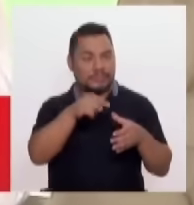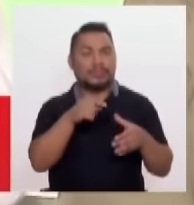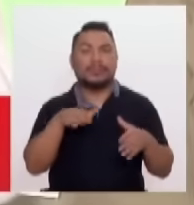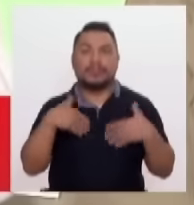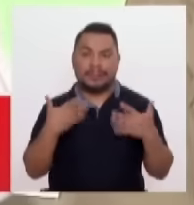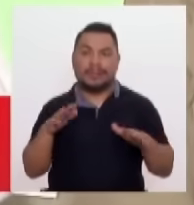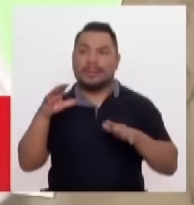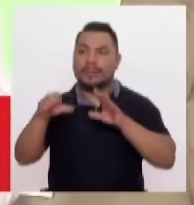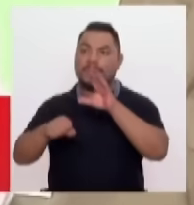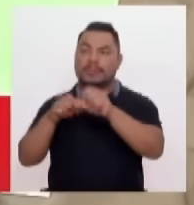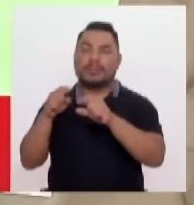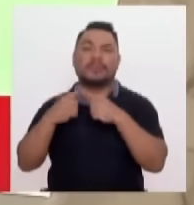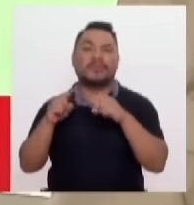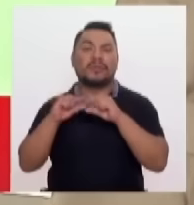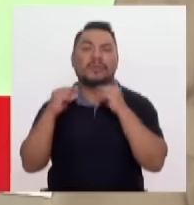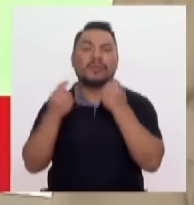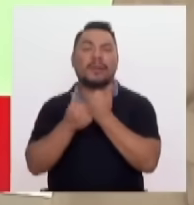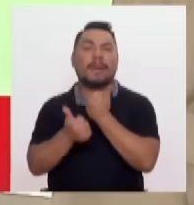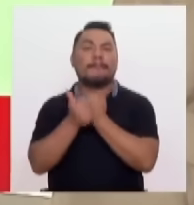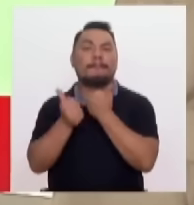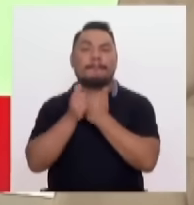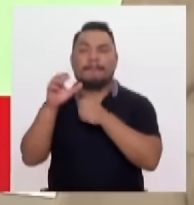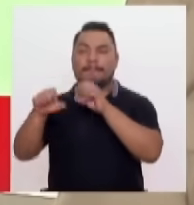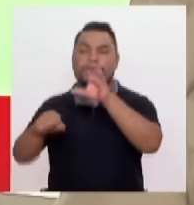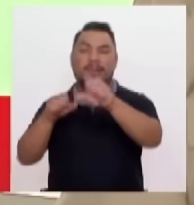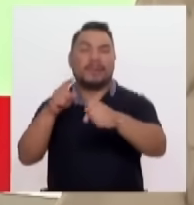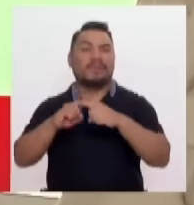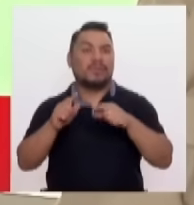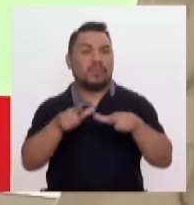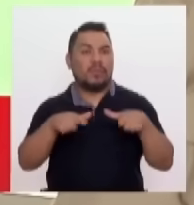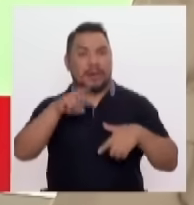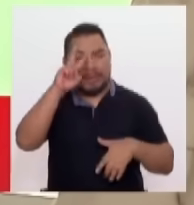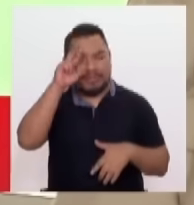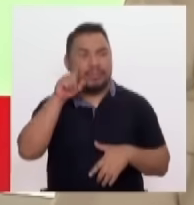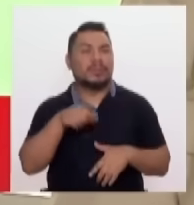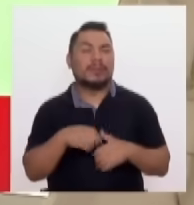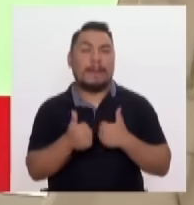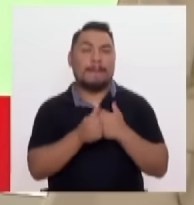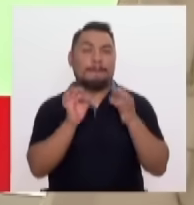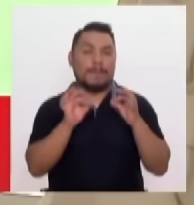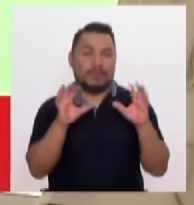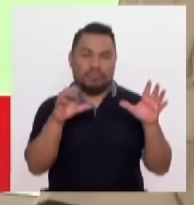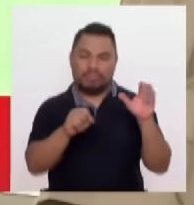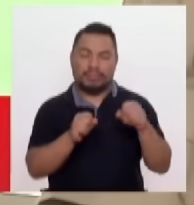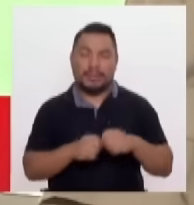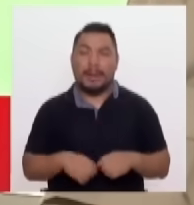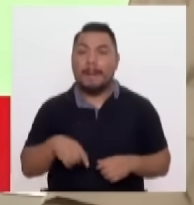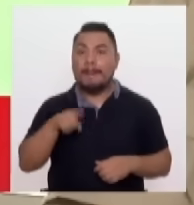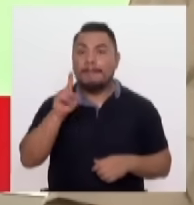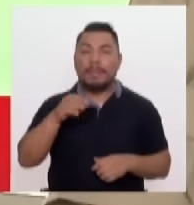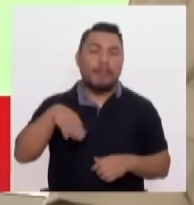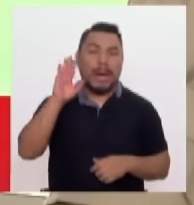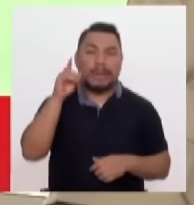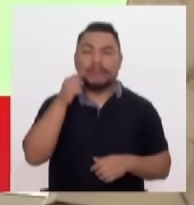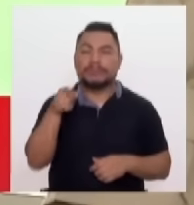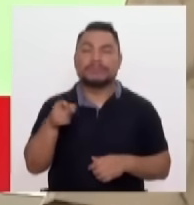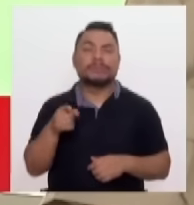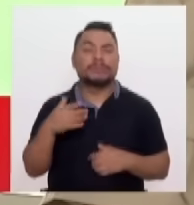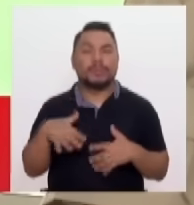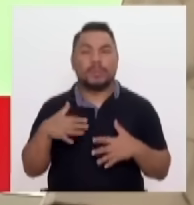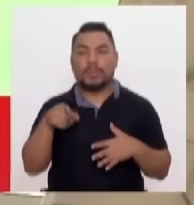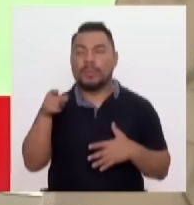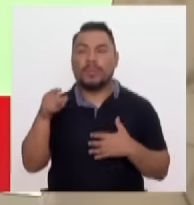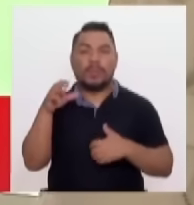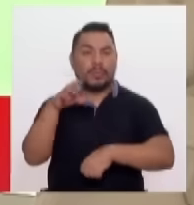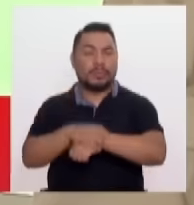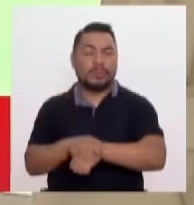podido desarticular diversas organizaciones criminales en distintas partes del país. Pero tal vez la que llama más la atención es lo que se dio a conocer de